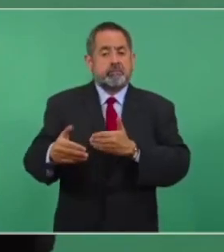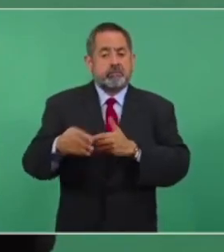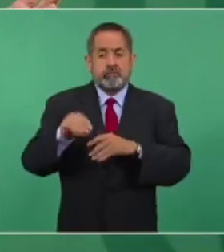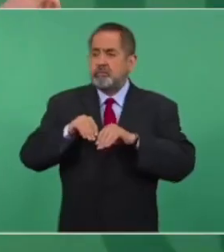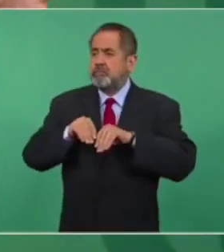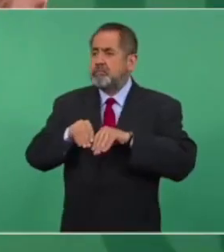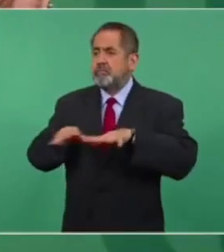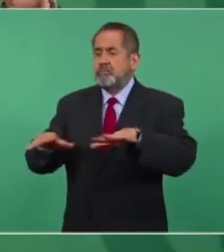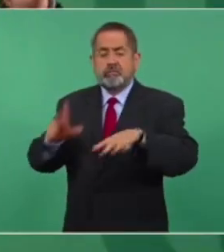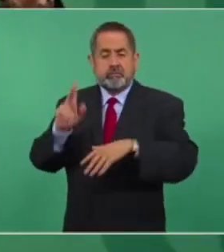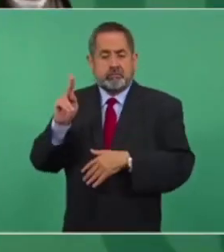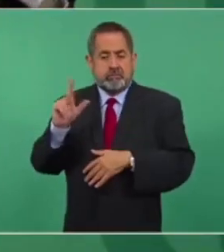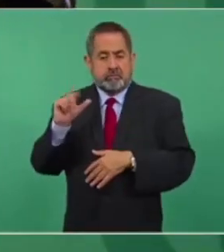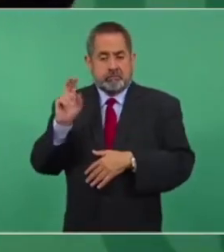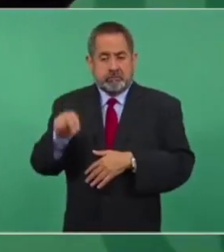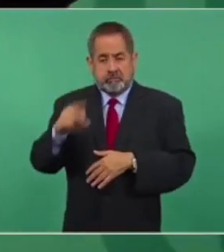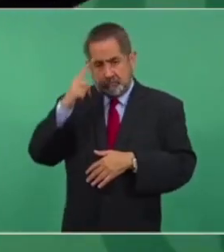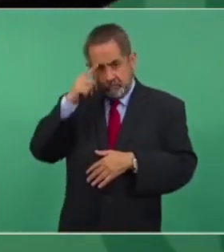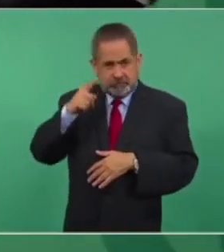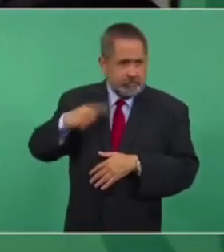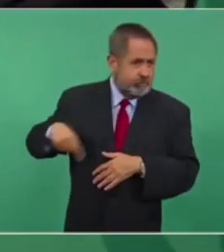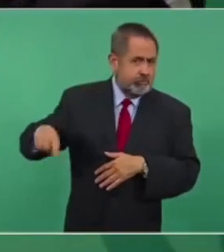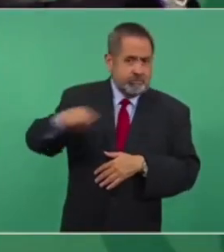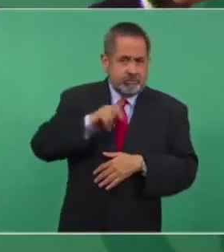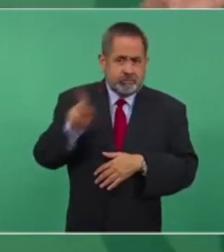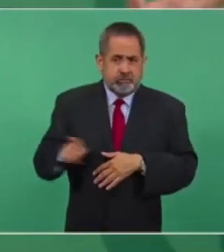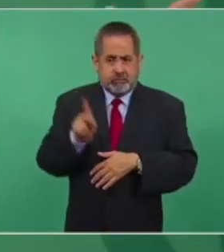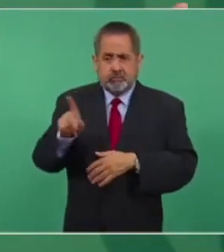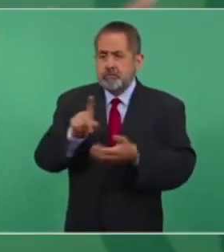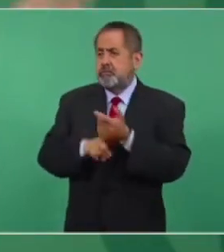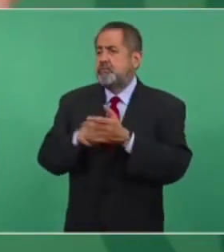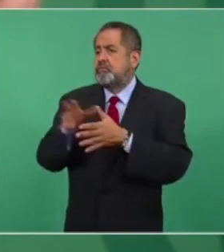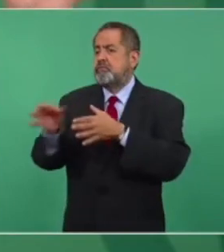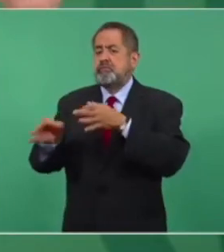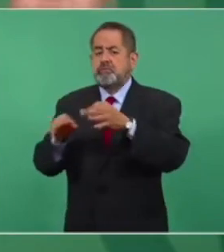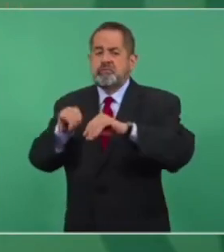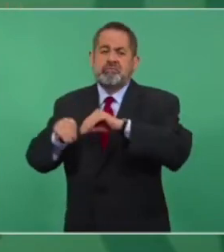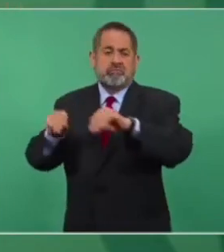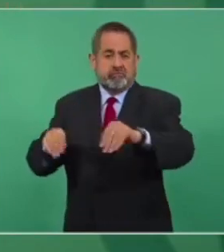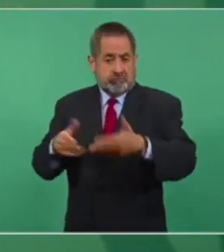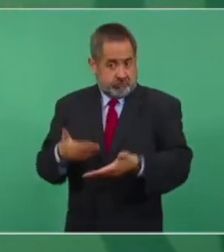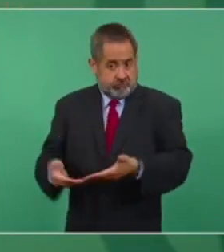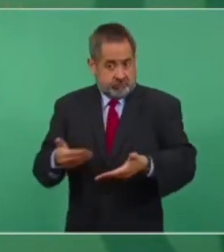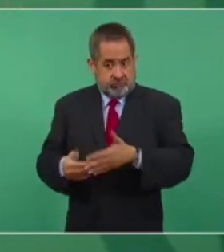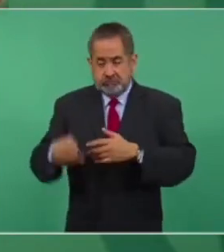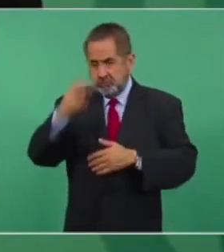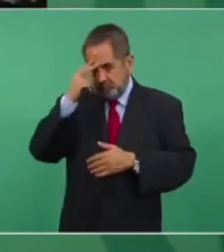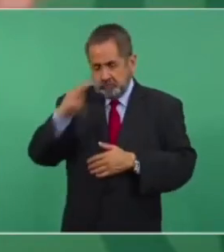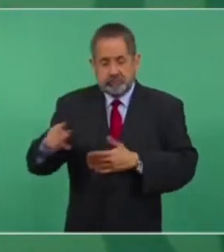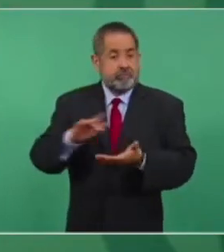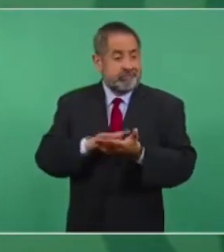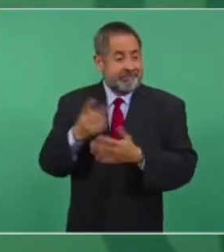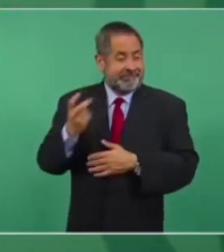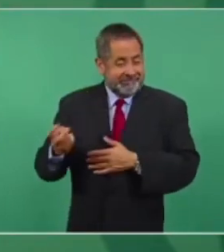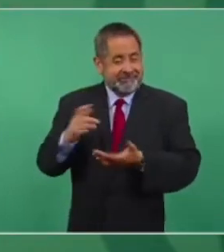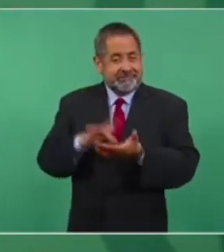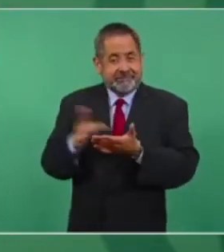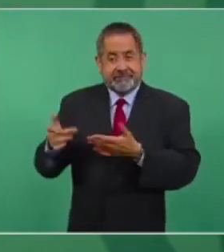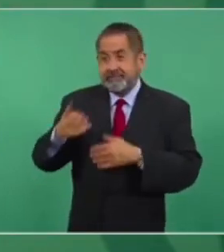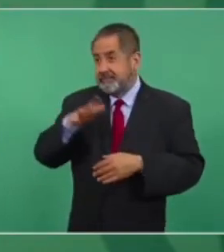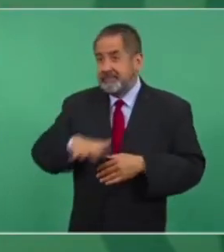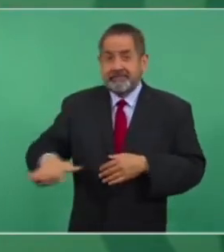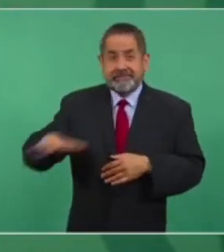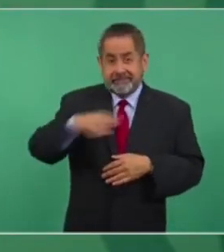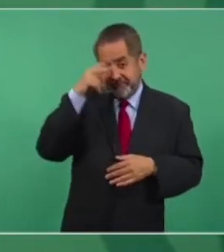comenzó un plan de electrificación de todos los pueblos. Y hoy México, gracias a eso,